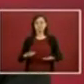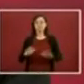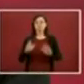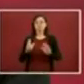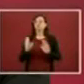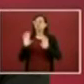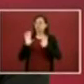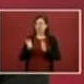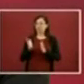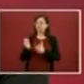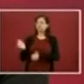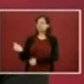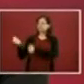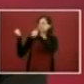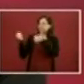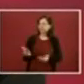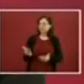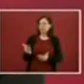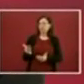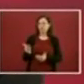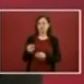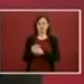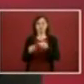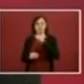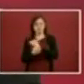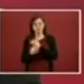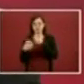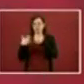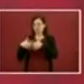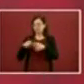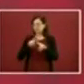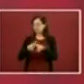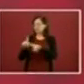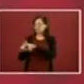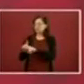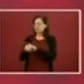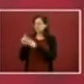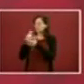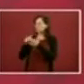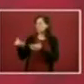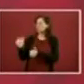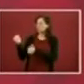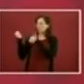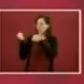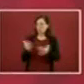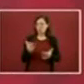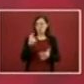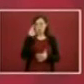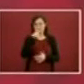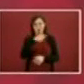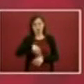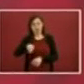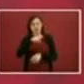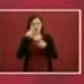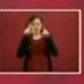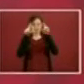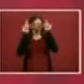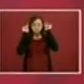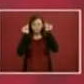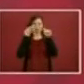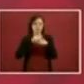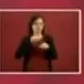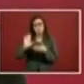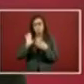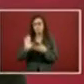Justamente, inclusive, como lo señalaban ahorita en una de las entrevistas muy interesantes que llevaste a cabo hace unos momentos, en donde hablaba, por ejemplo,